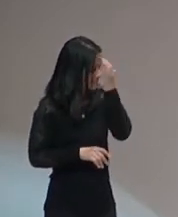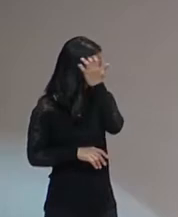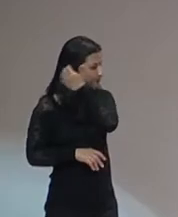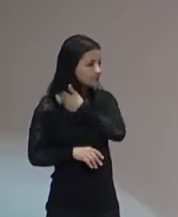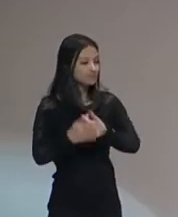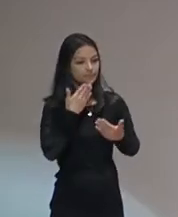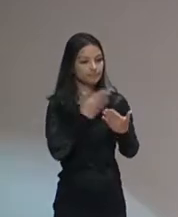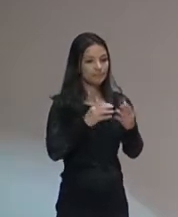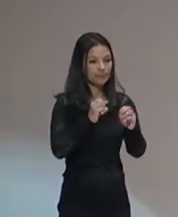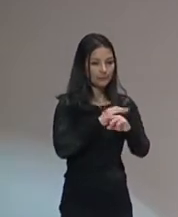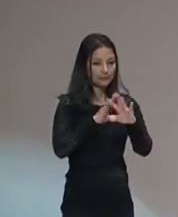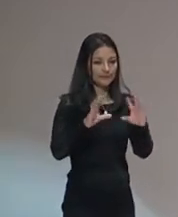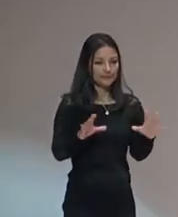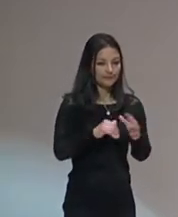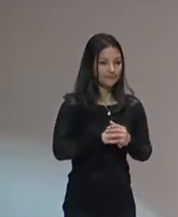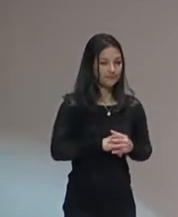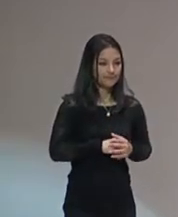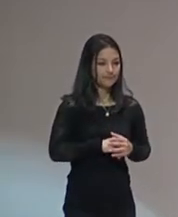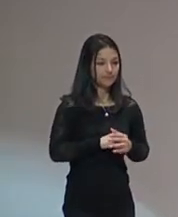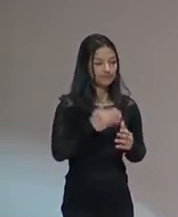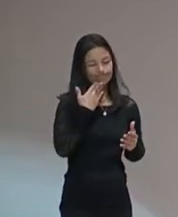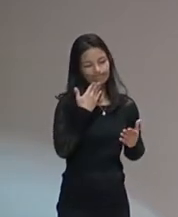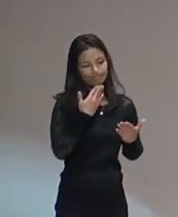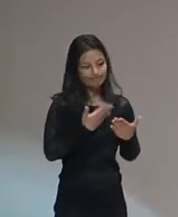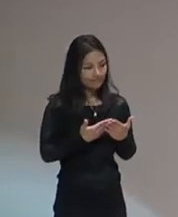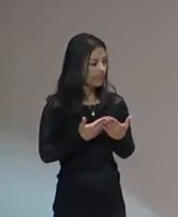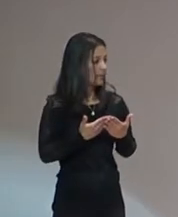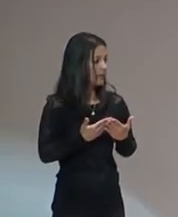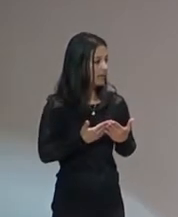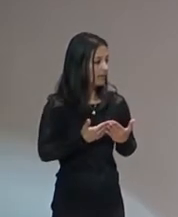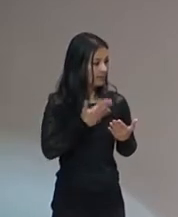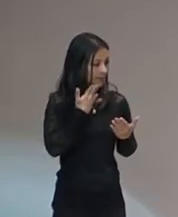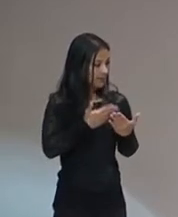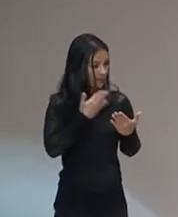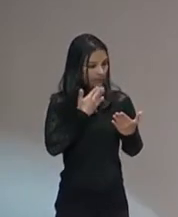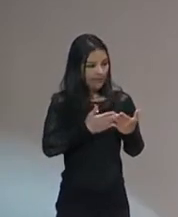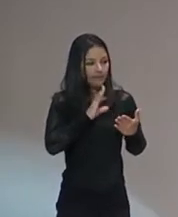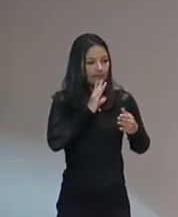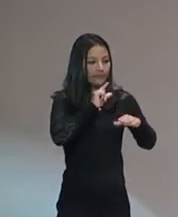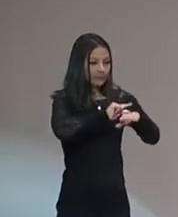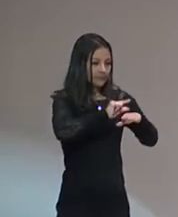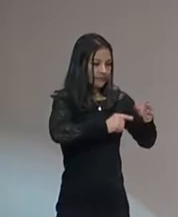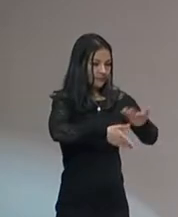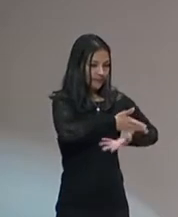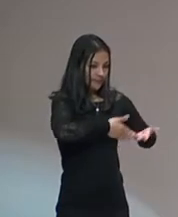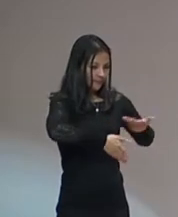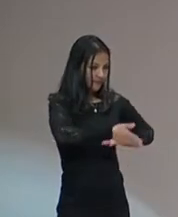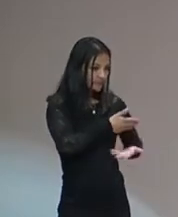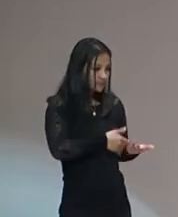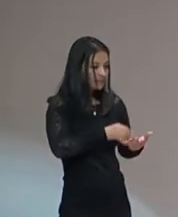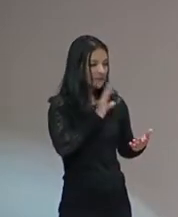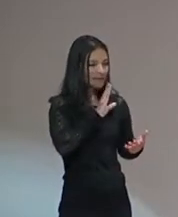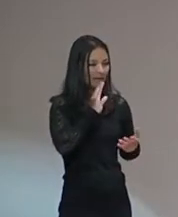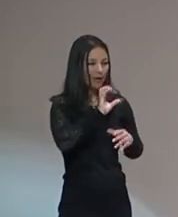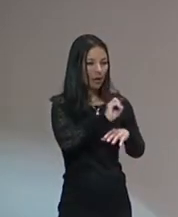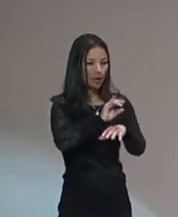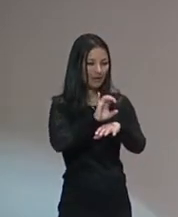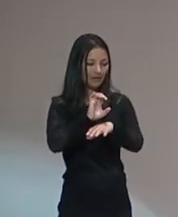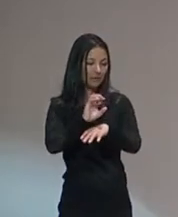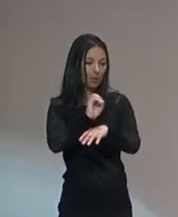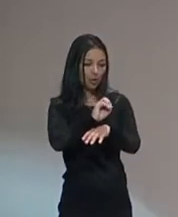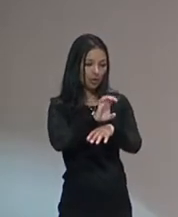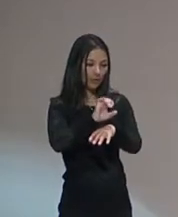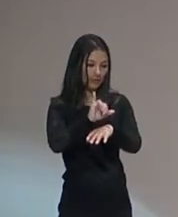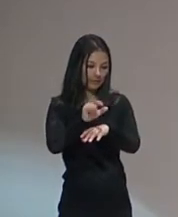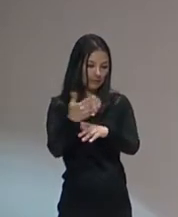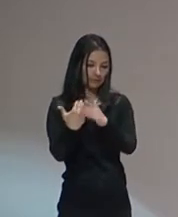Bueno, tengan todos buenos días. Agradezco nuevamente a la Fundación Compartir y a la OEI por hacernos